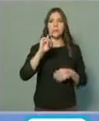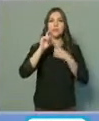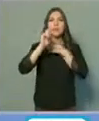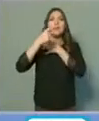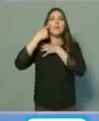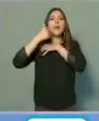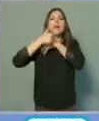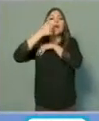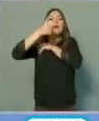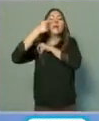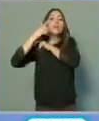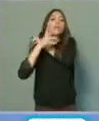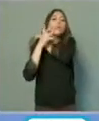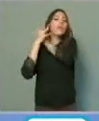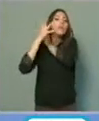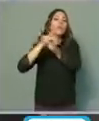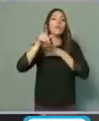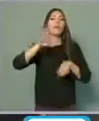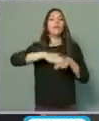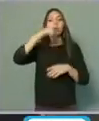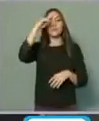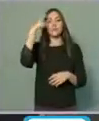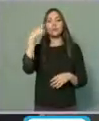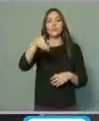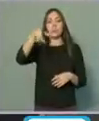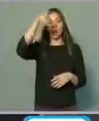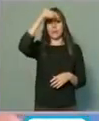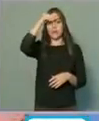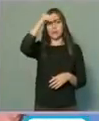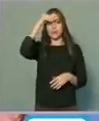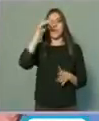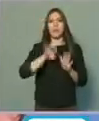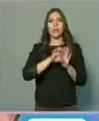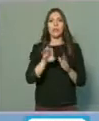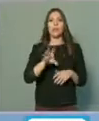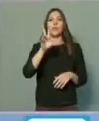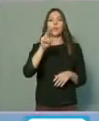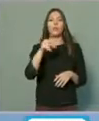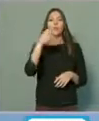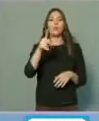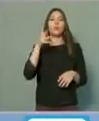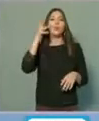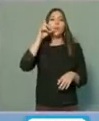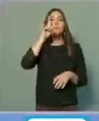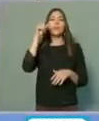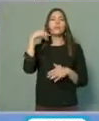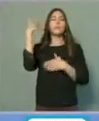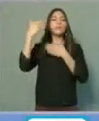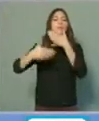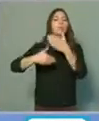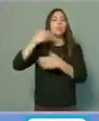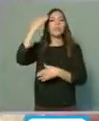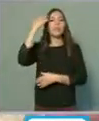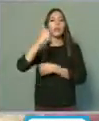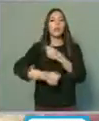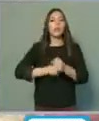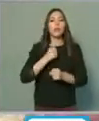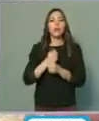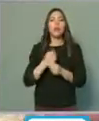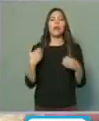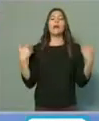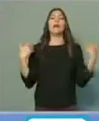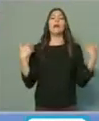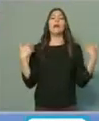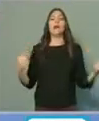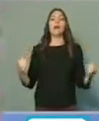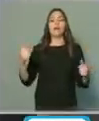a facilitar el aprendizaje y que no pase, por ejemplo, lo que te sucedió a ti, que después de tantos años comprendiste que